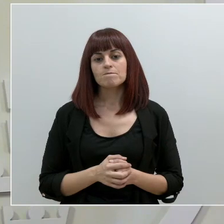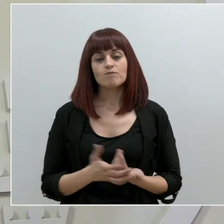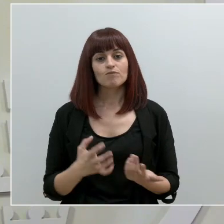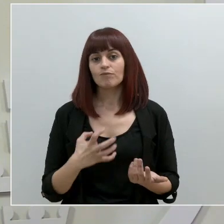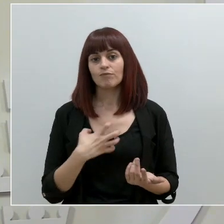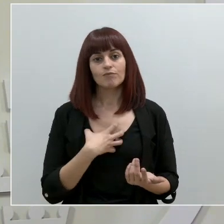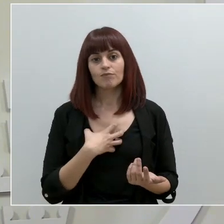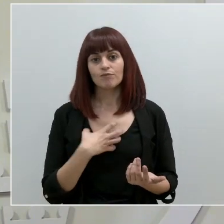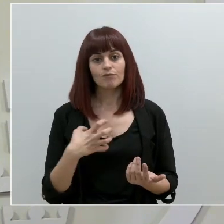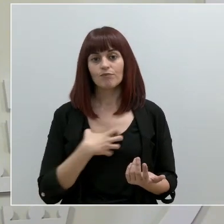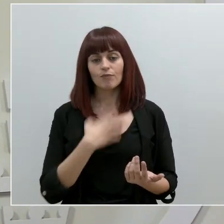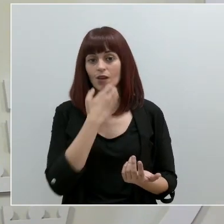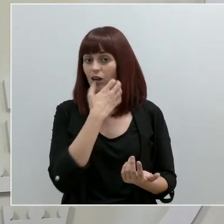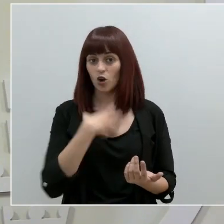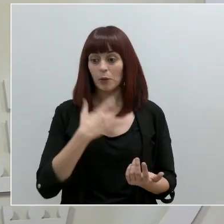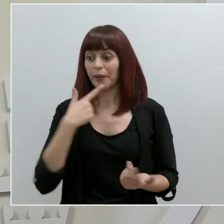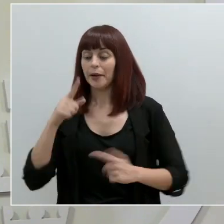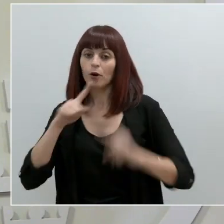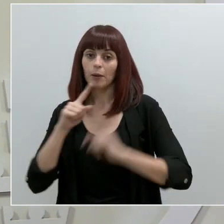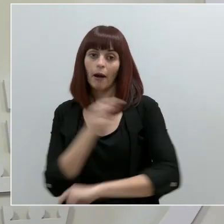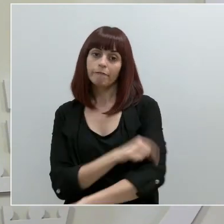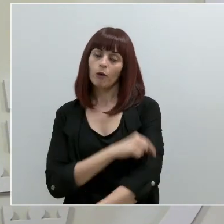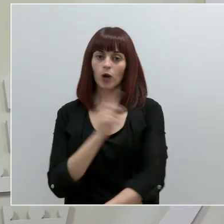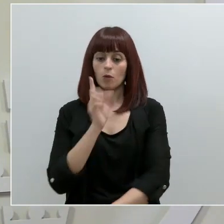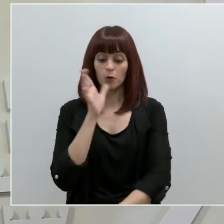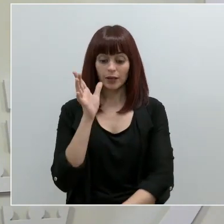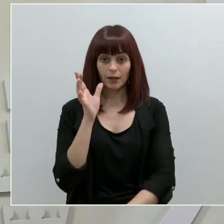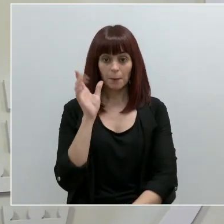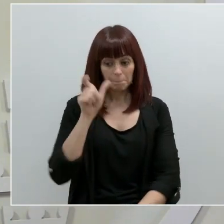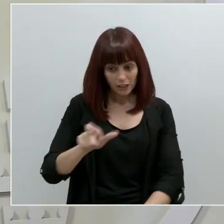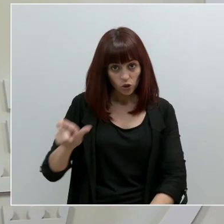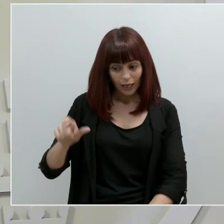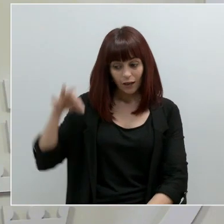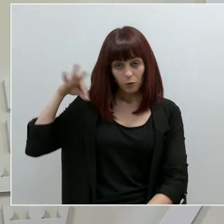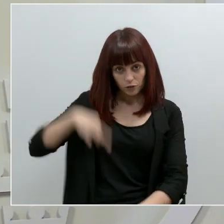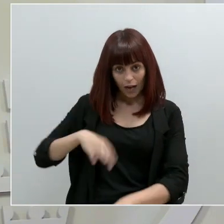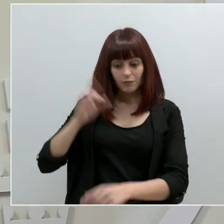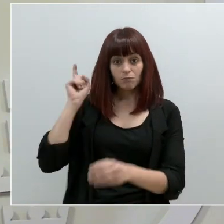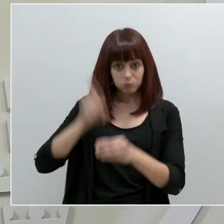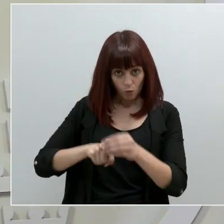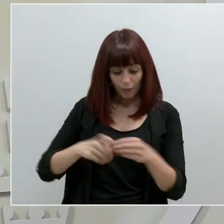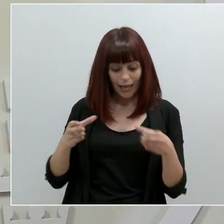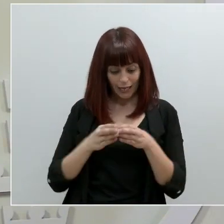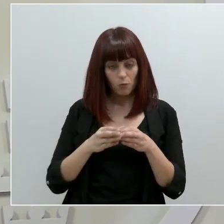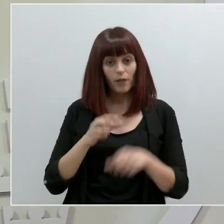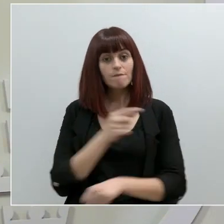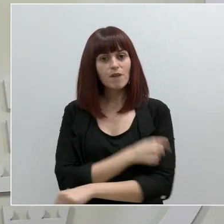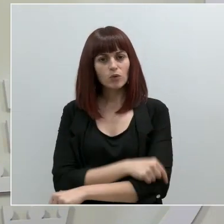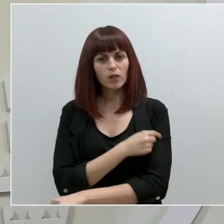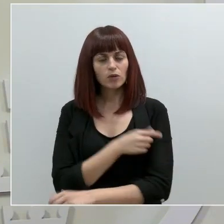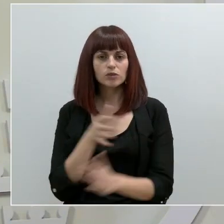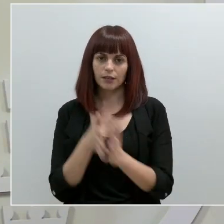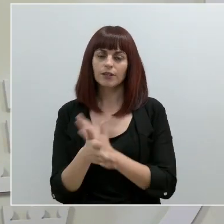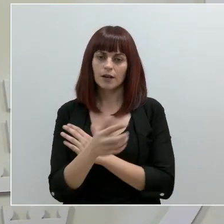podemos poner demasiada pega, porque cada profesional que colabore en un equipo de vacunación va a ser